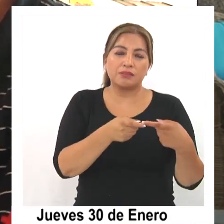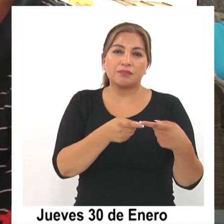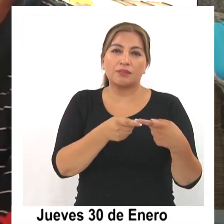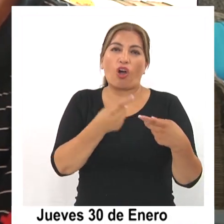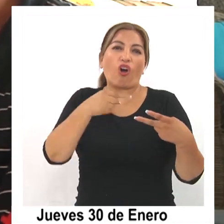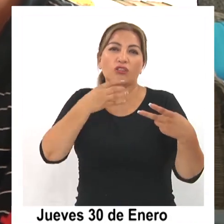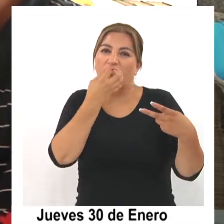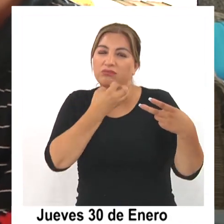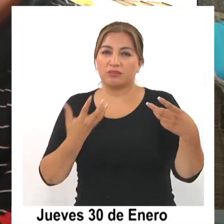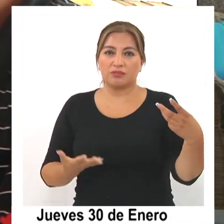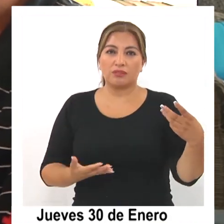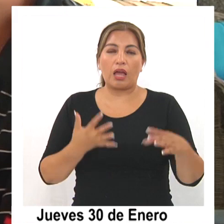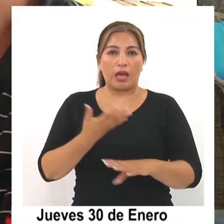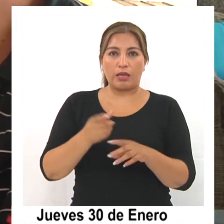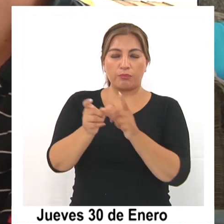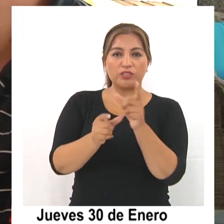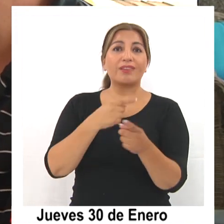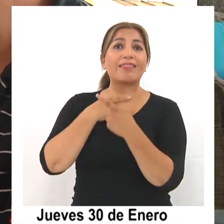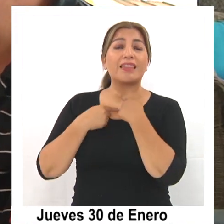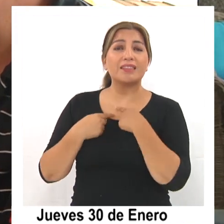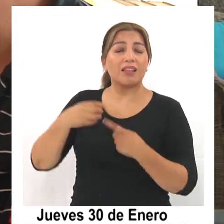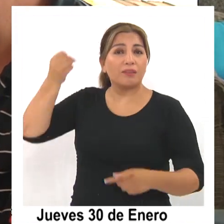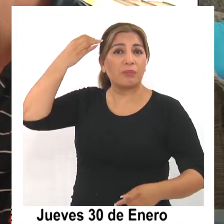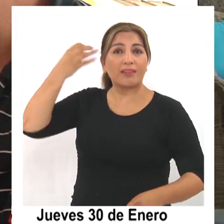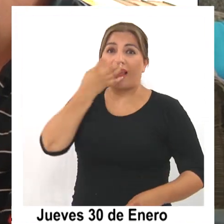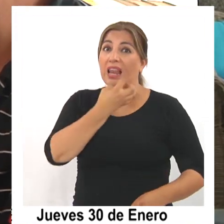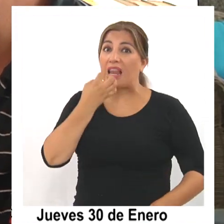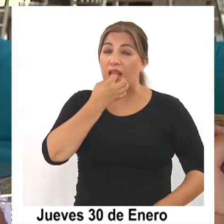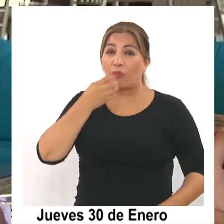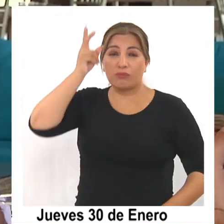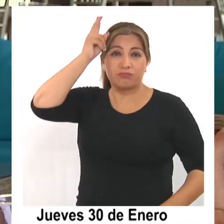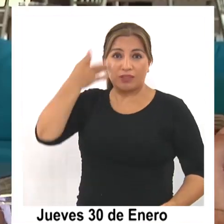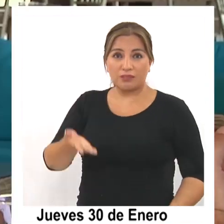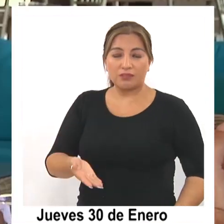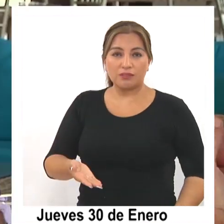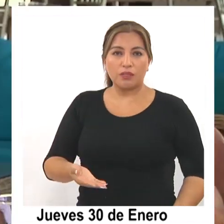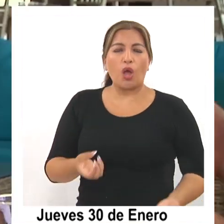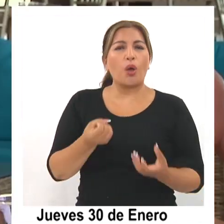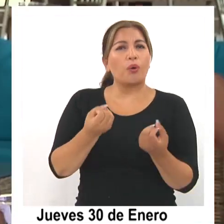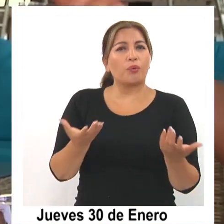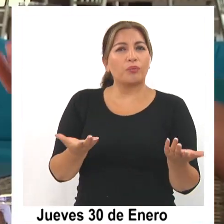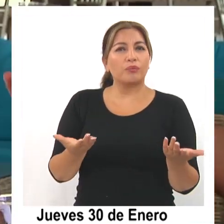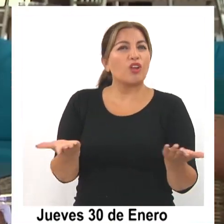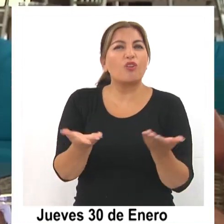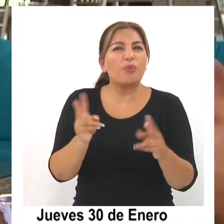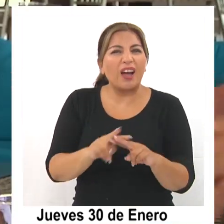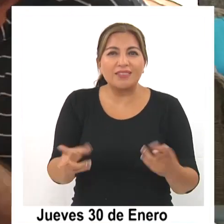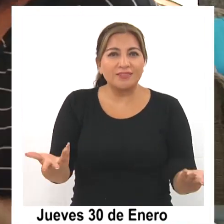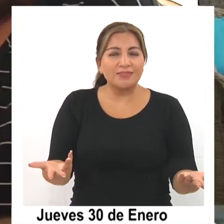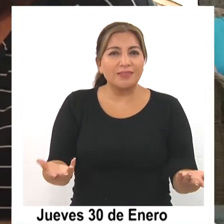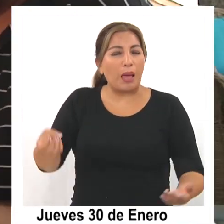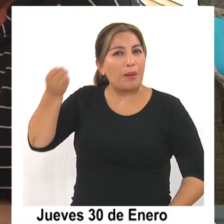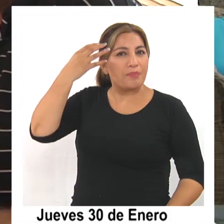otros idiomas ¿hay gente interesada en aprender alguna lengua originaria? Hay mucha gente interesada